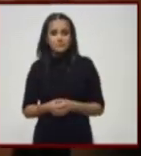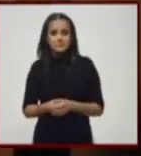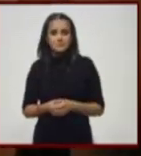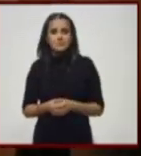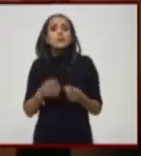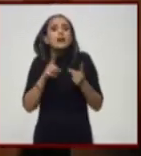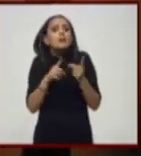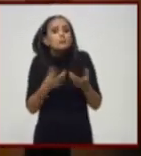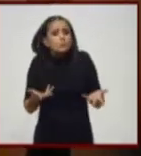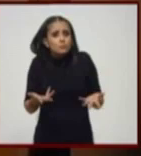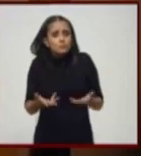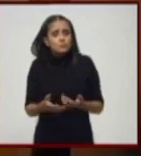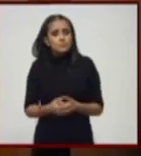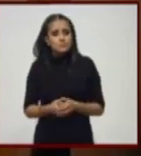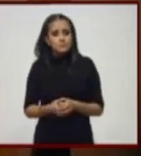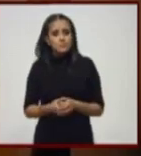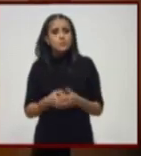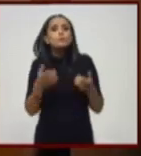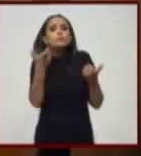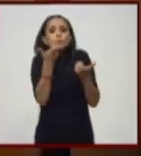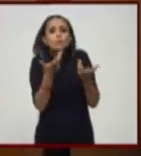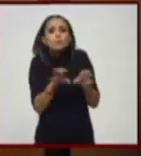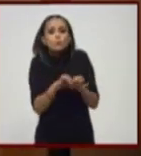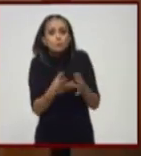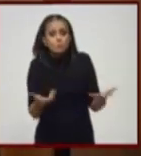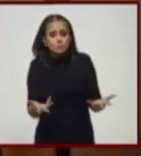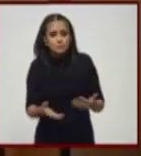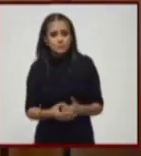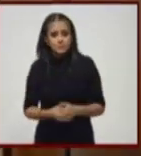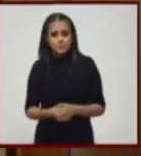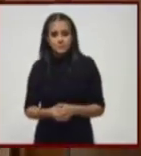a dónde con qué